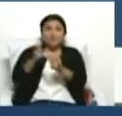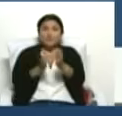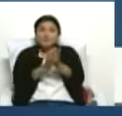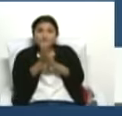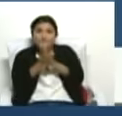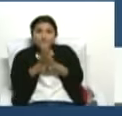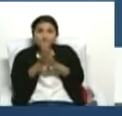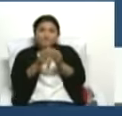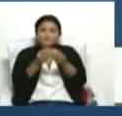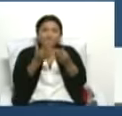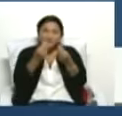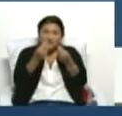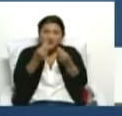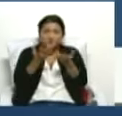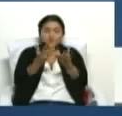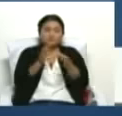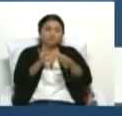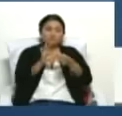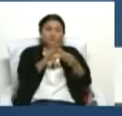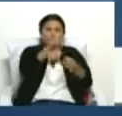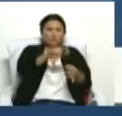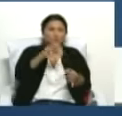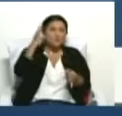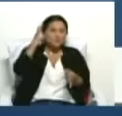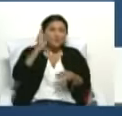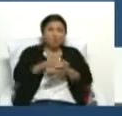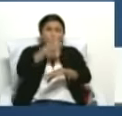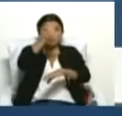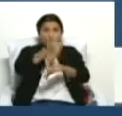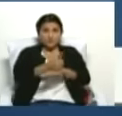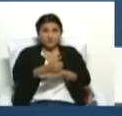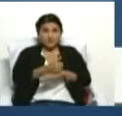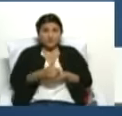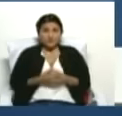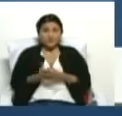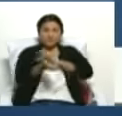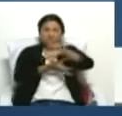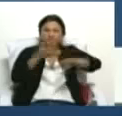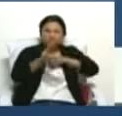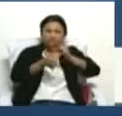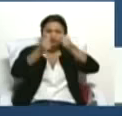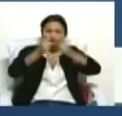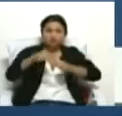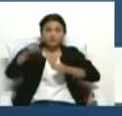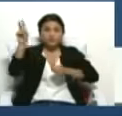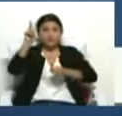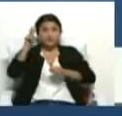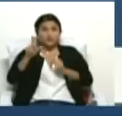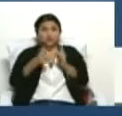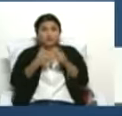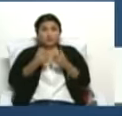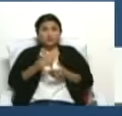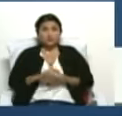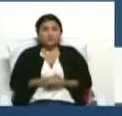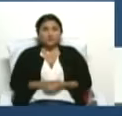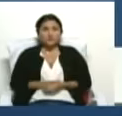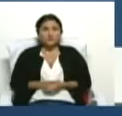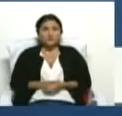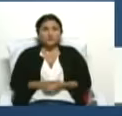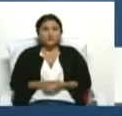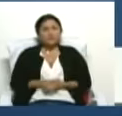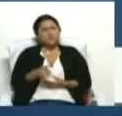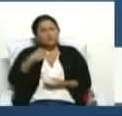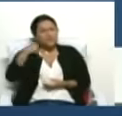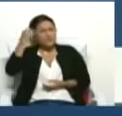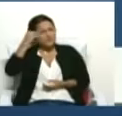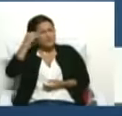se vincula a Rocío San Miguel para hacer violencia en nuestro país. Ahora, quisiera una reflexión